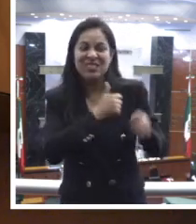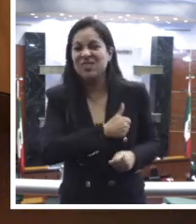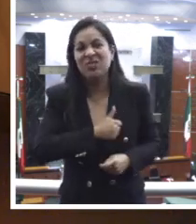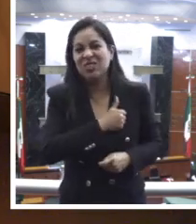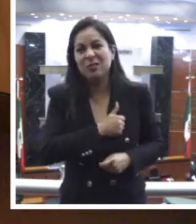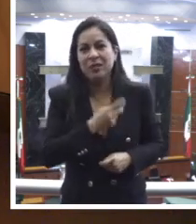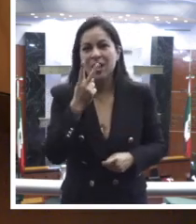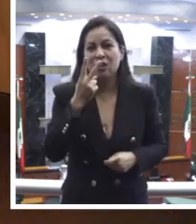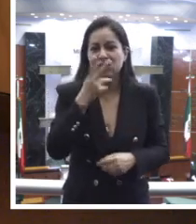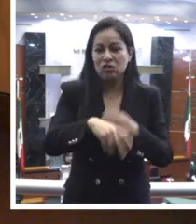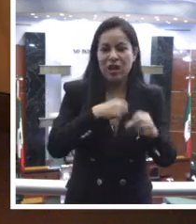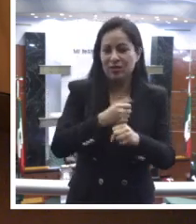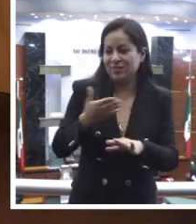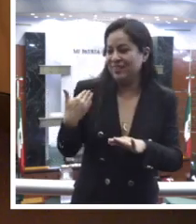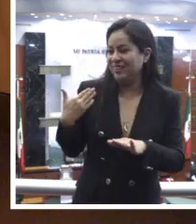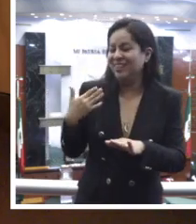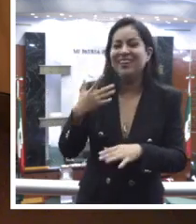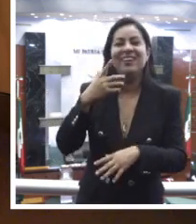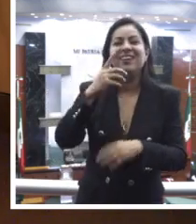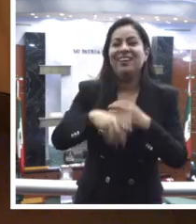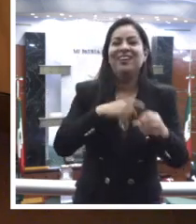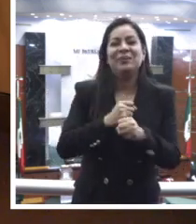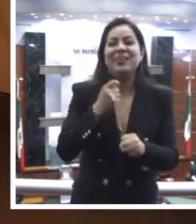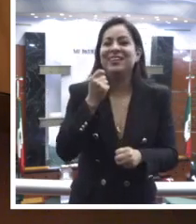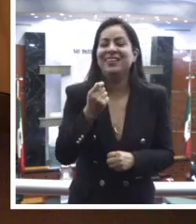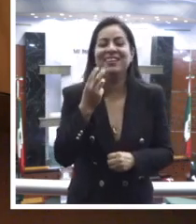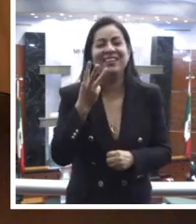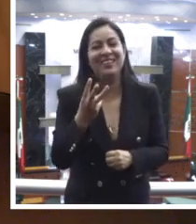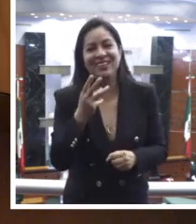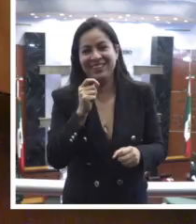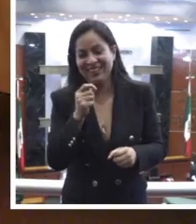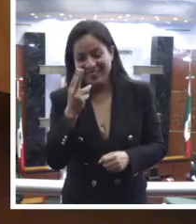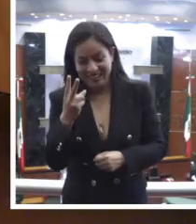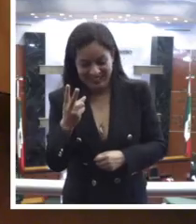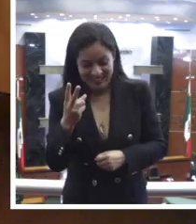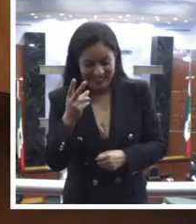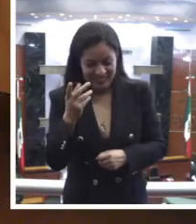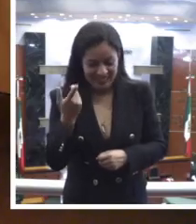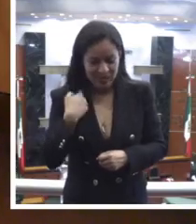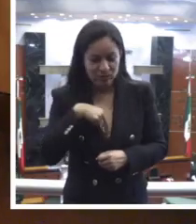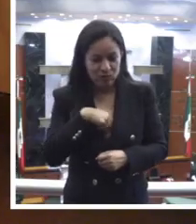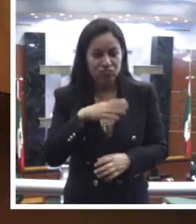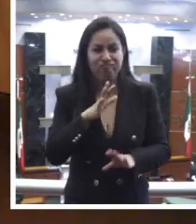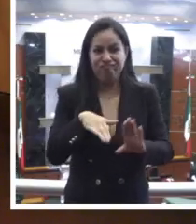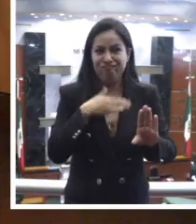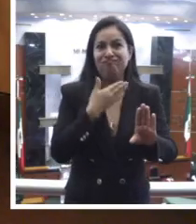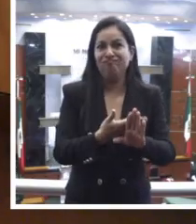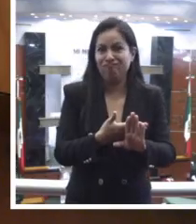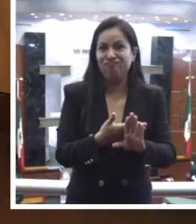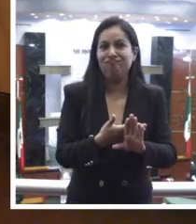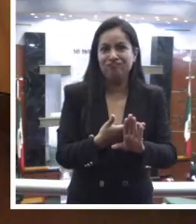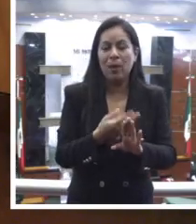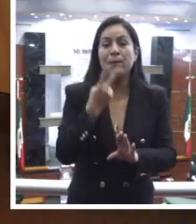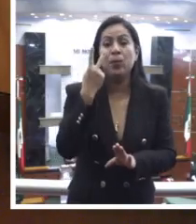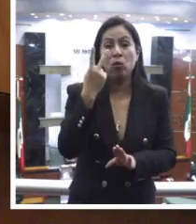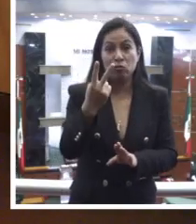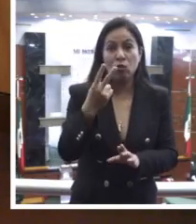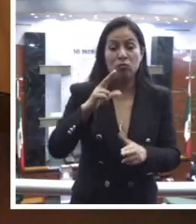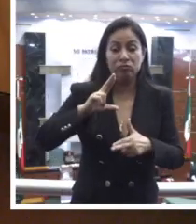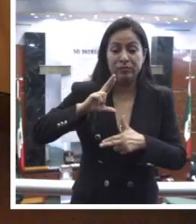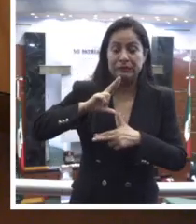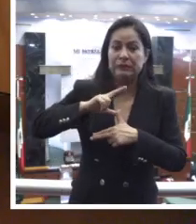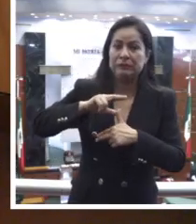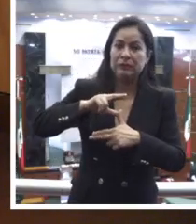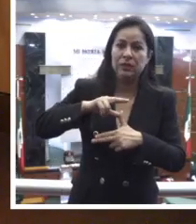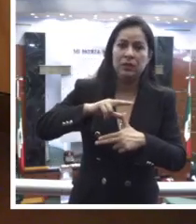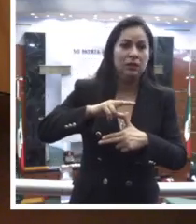en los dos últimos años, en el año 2023 y 2022, nos hemos visto afectados por dos fenómenos